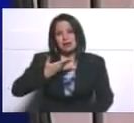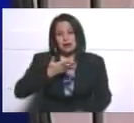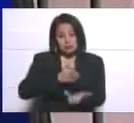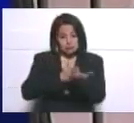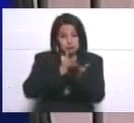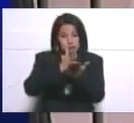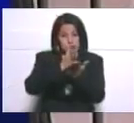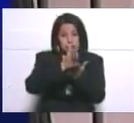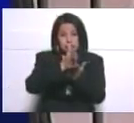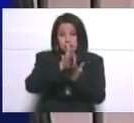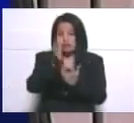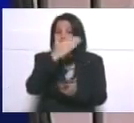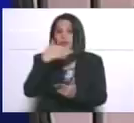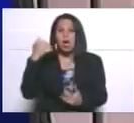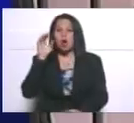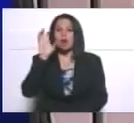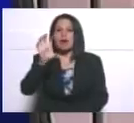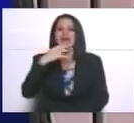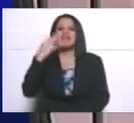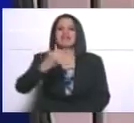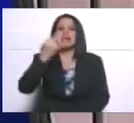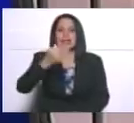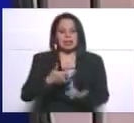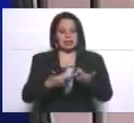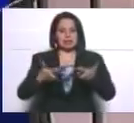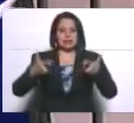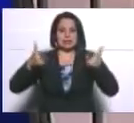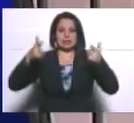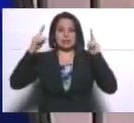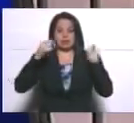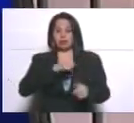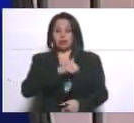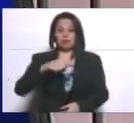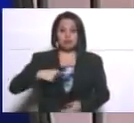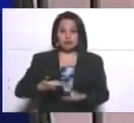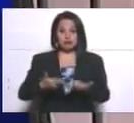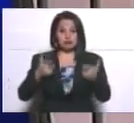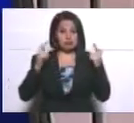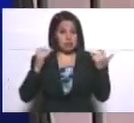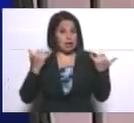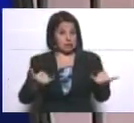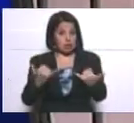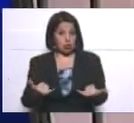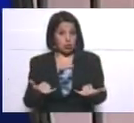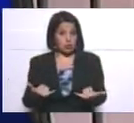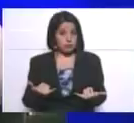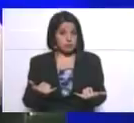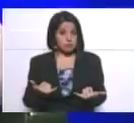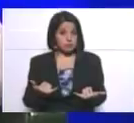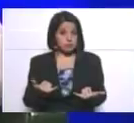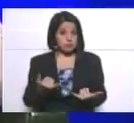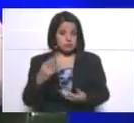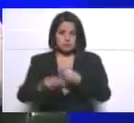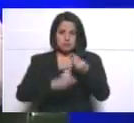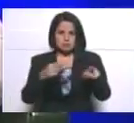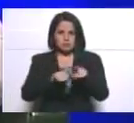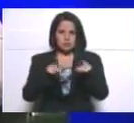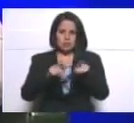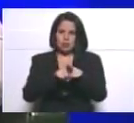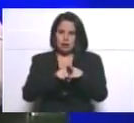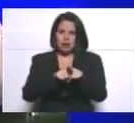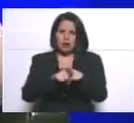tener una patria verdaderamente libre y soberana. Y es lo que nos ha traído hasta acá. Y es además, profesor, que esta constituyente